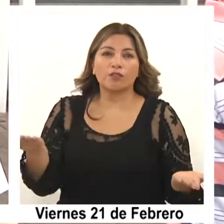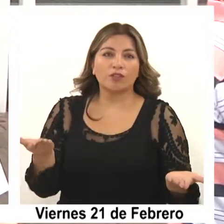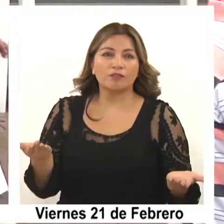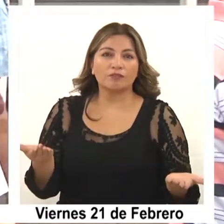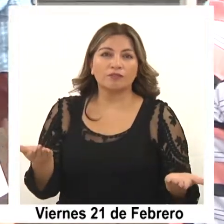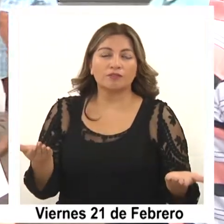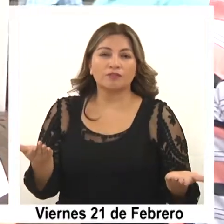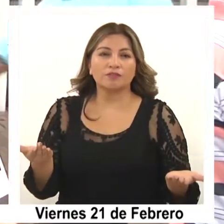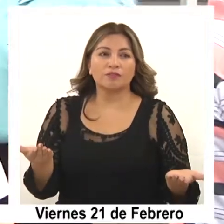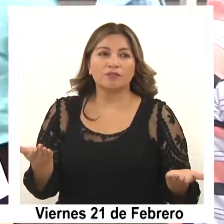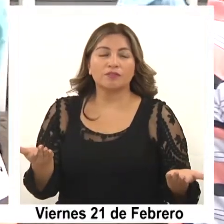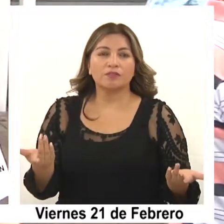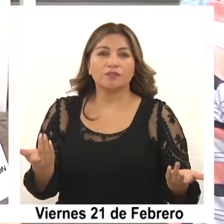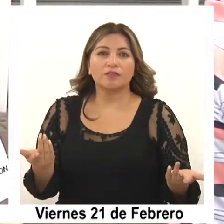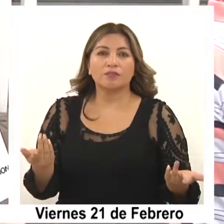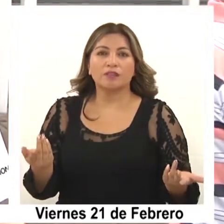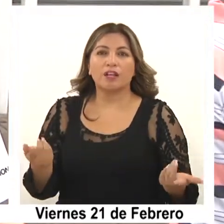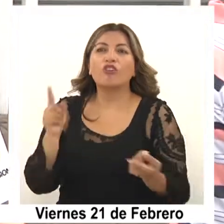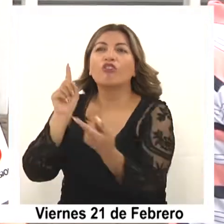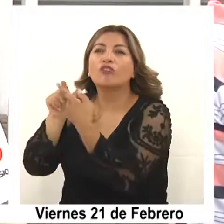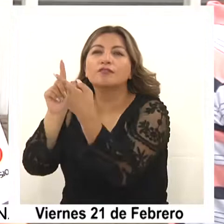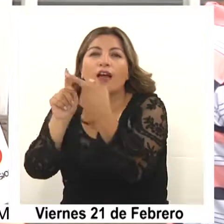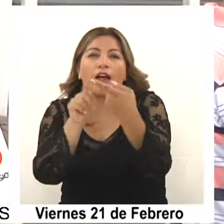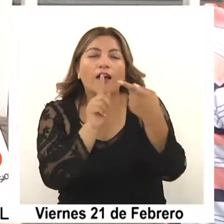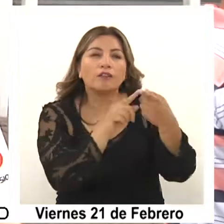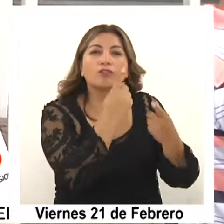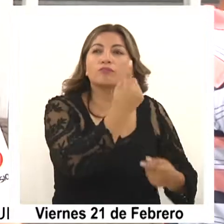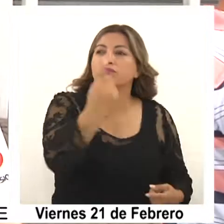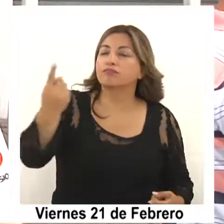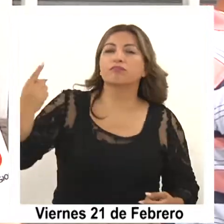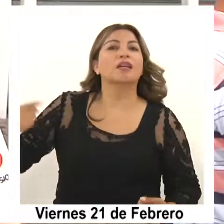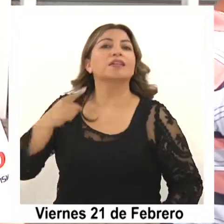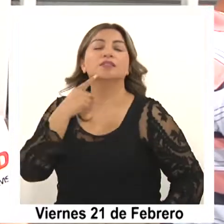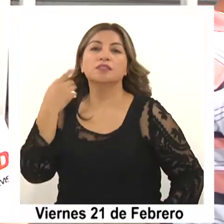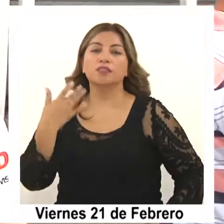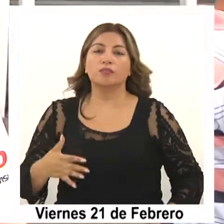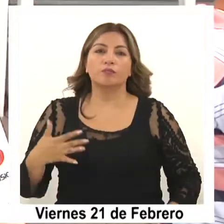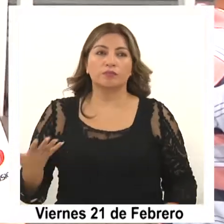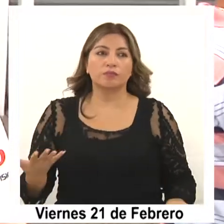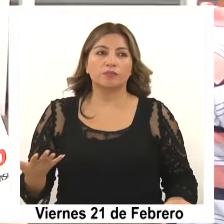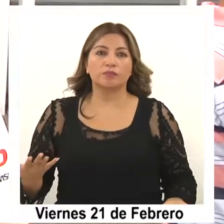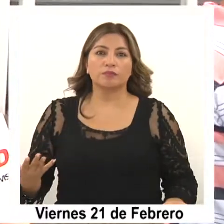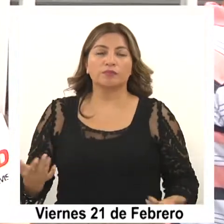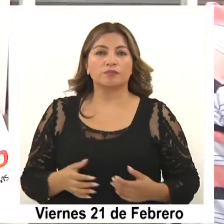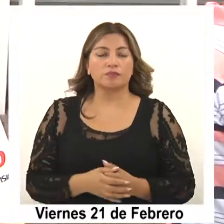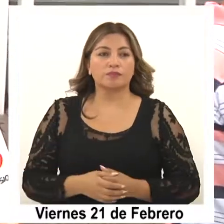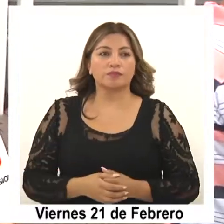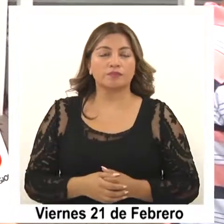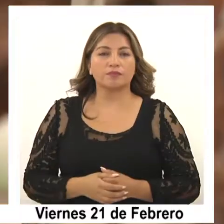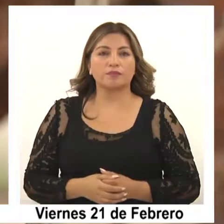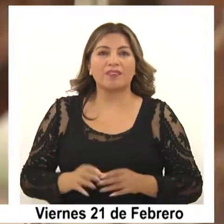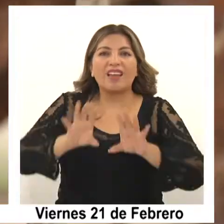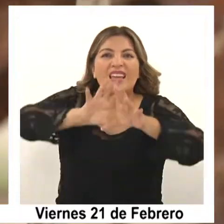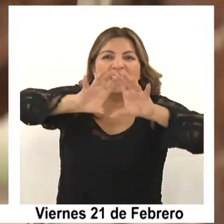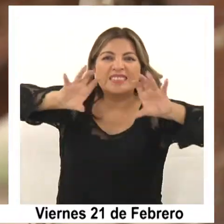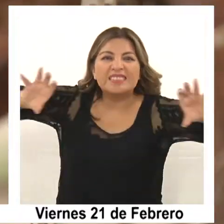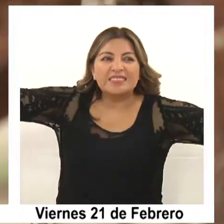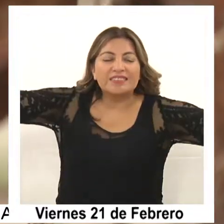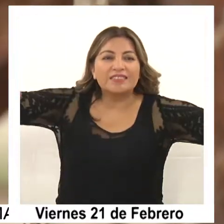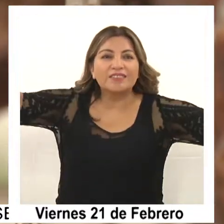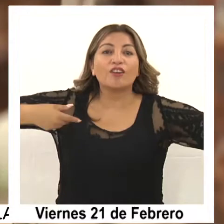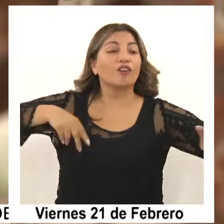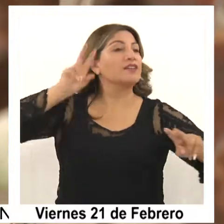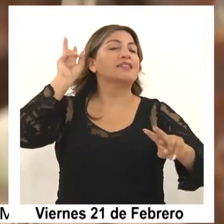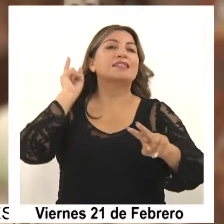en las ciudades a raíz de cómo nos comunicamos unos con otros y es fundamental los mensajes que damos. El